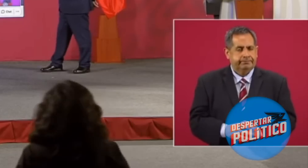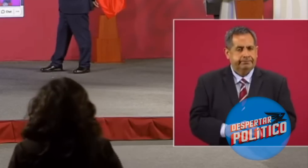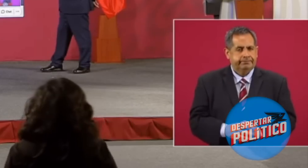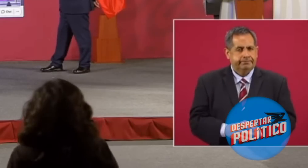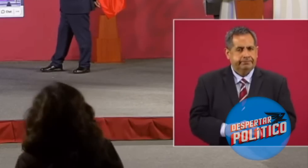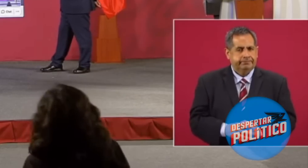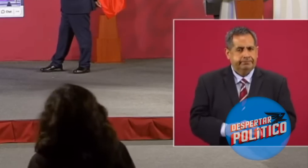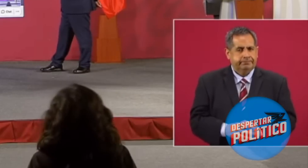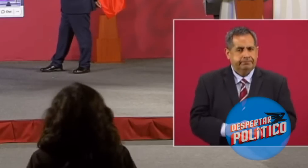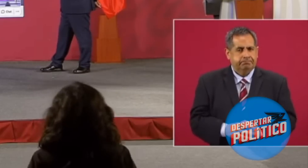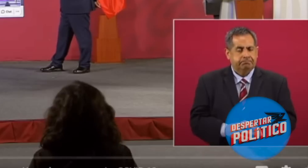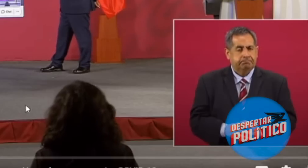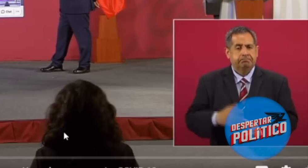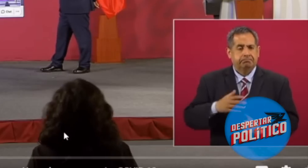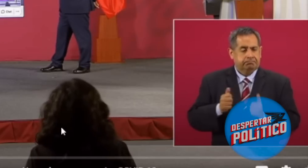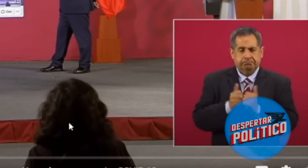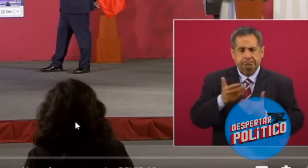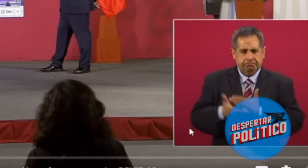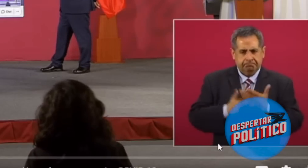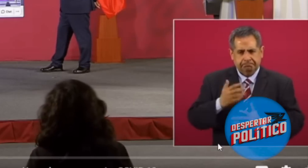the people. Y todo mi respeto